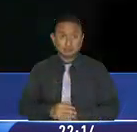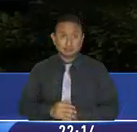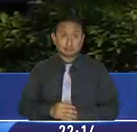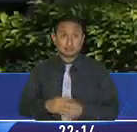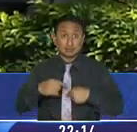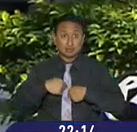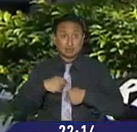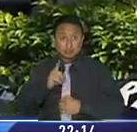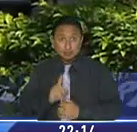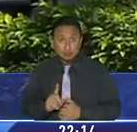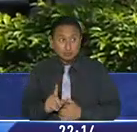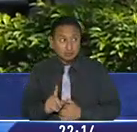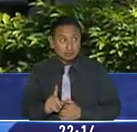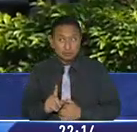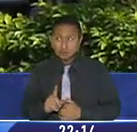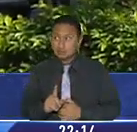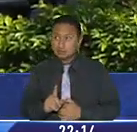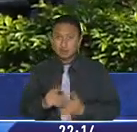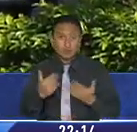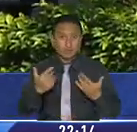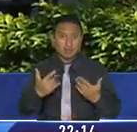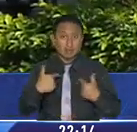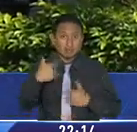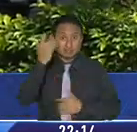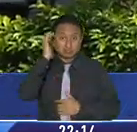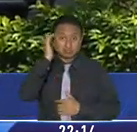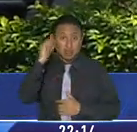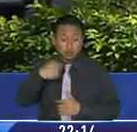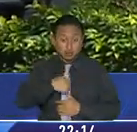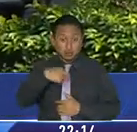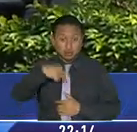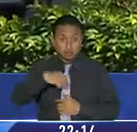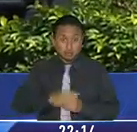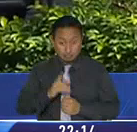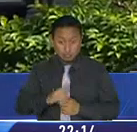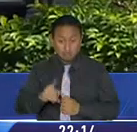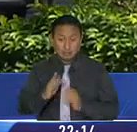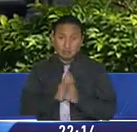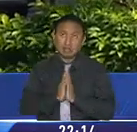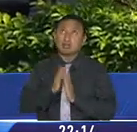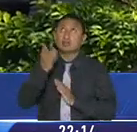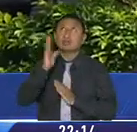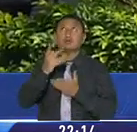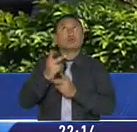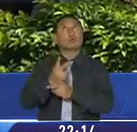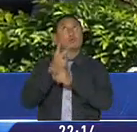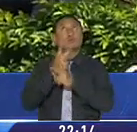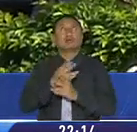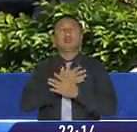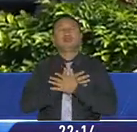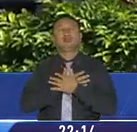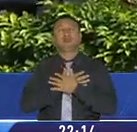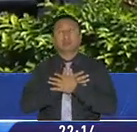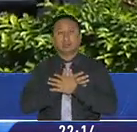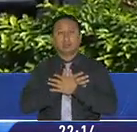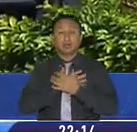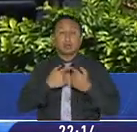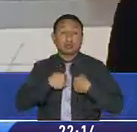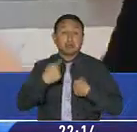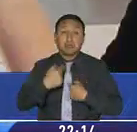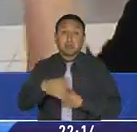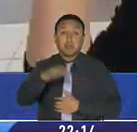sale con la expectativa de que te puede esperar cualquier cosa. O sea, honestamente uno sale pidiéndole a Dios que nos cuide, nos proteja, pero uno no sabe si